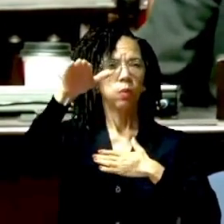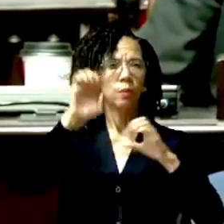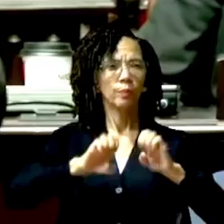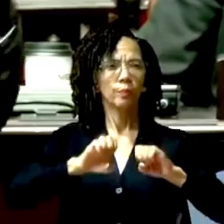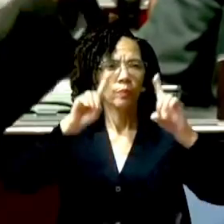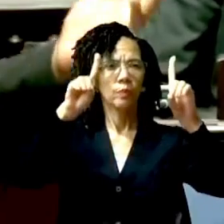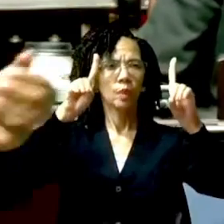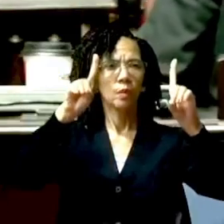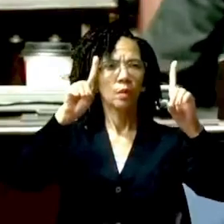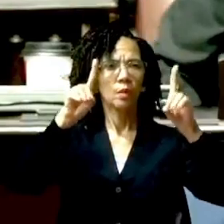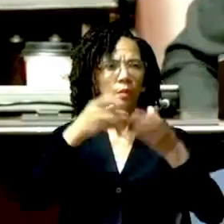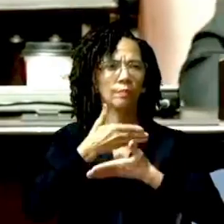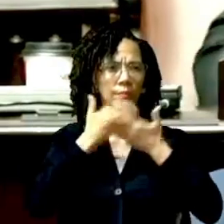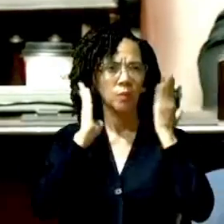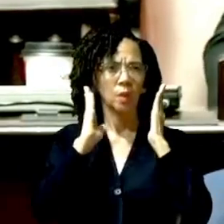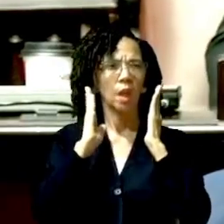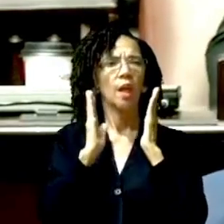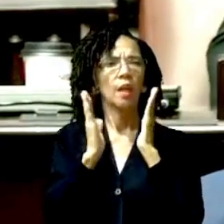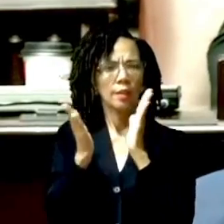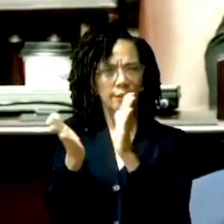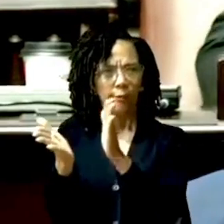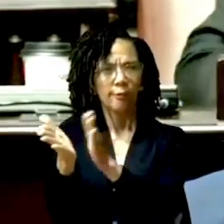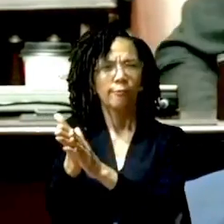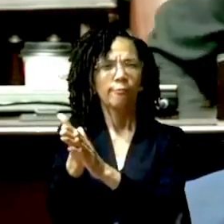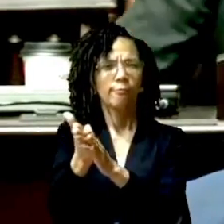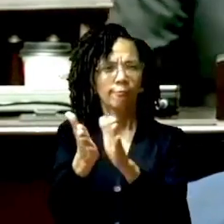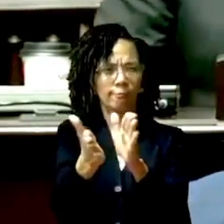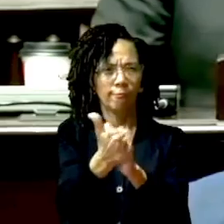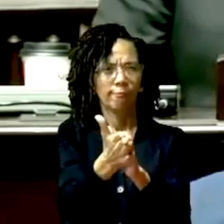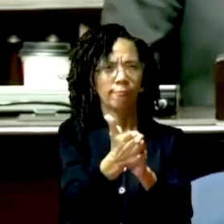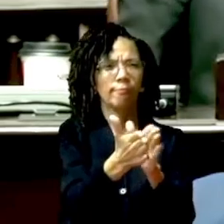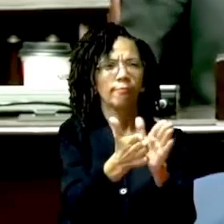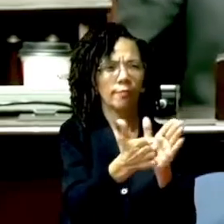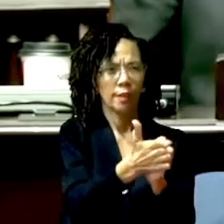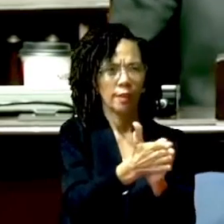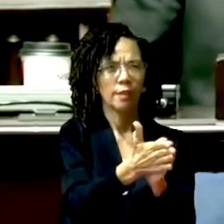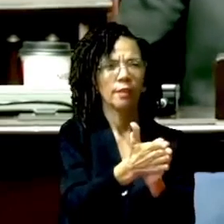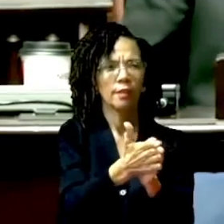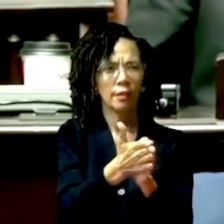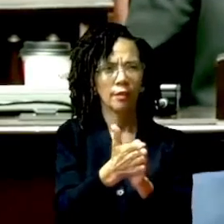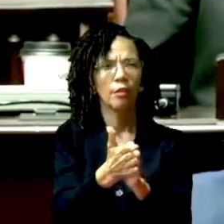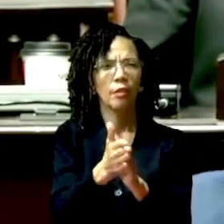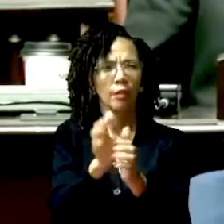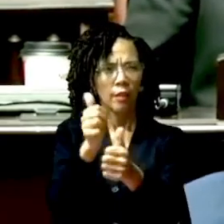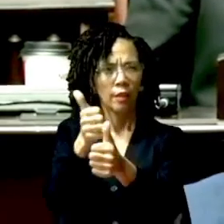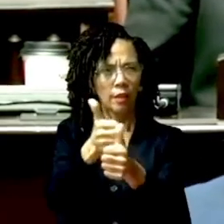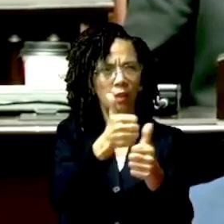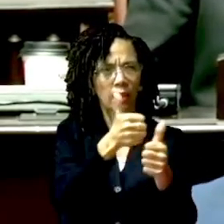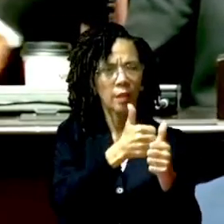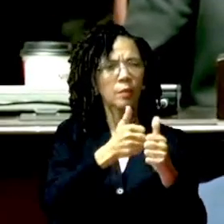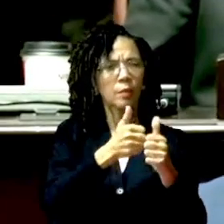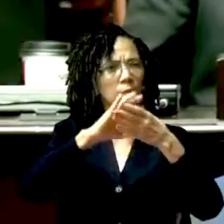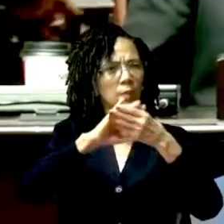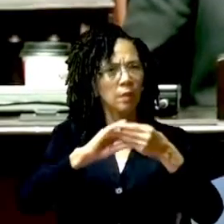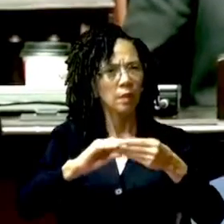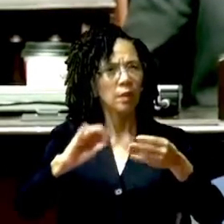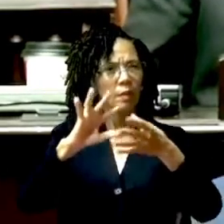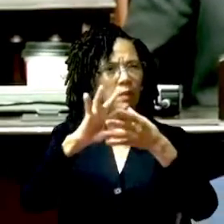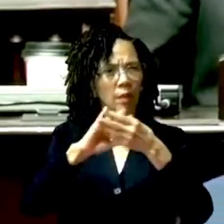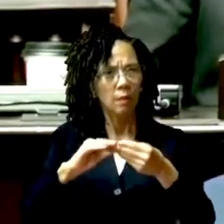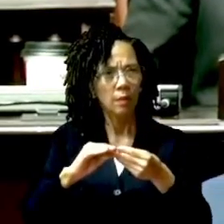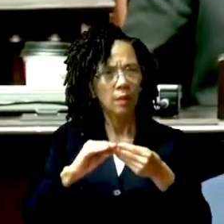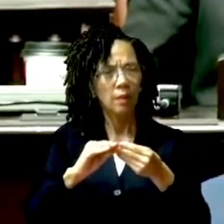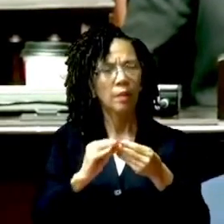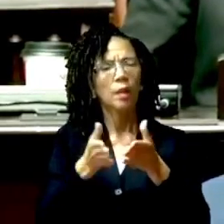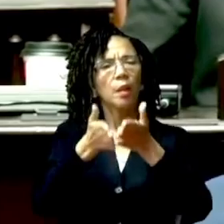Wessing Chávez, felicito al compañero Aracena, a los compañeros de otra bancada que se han referido al tema, y yo le